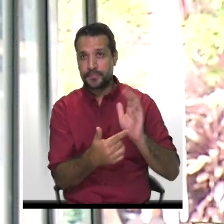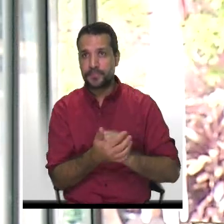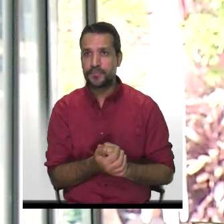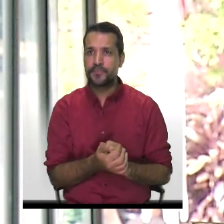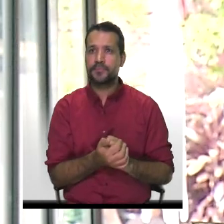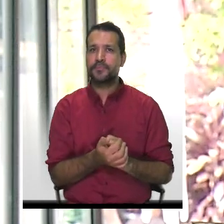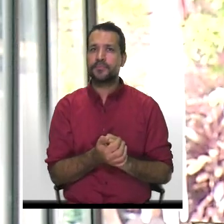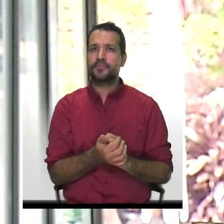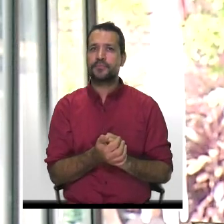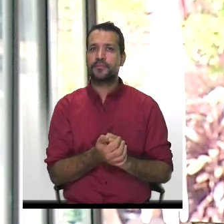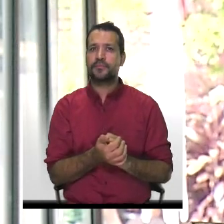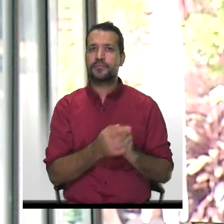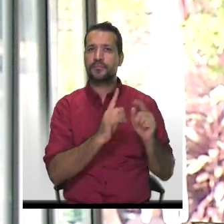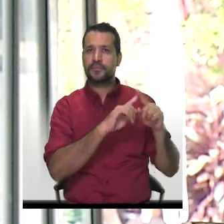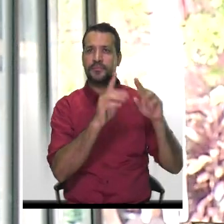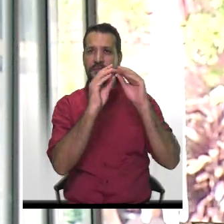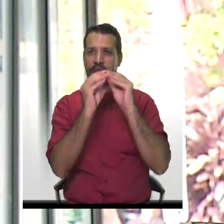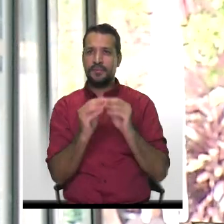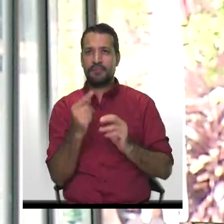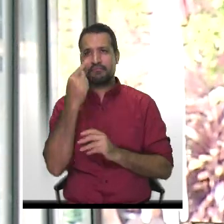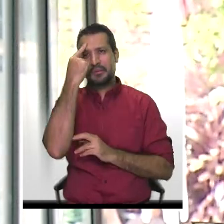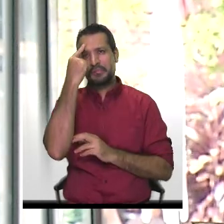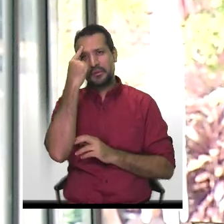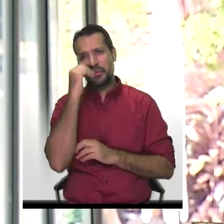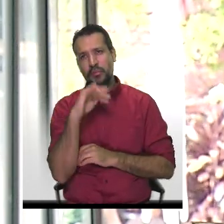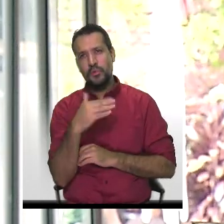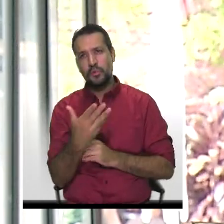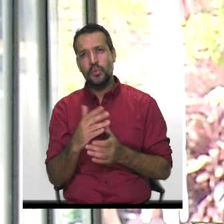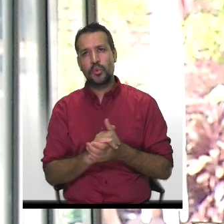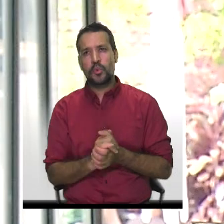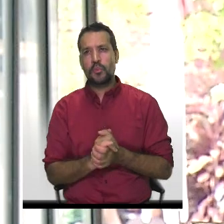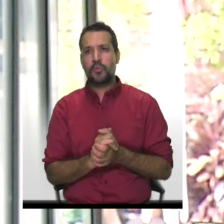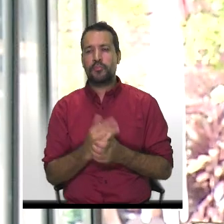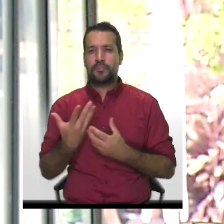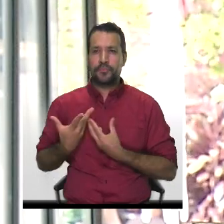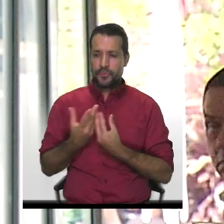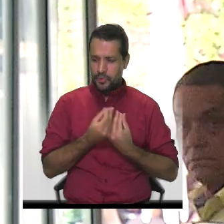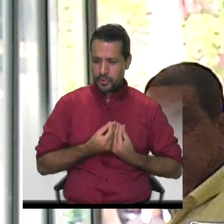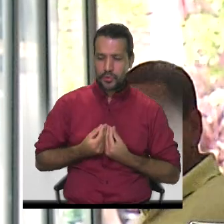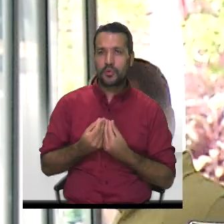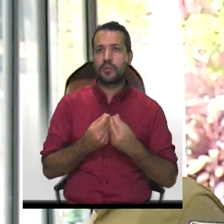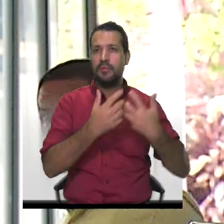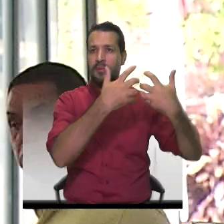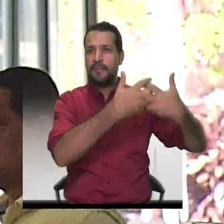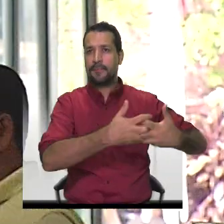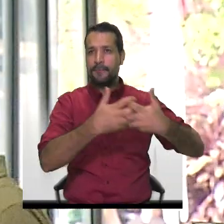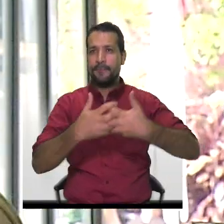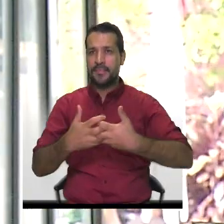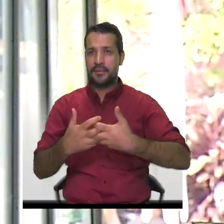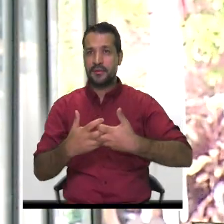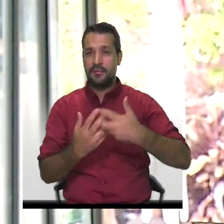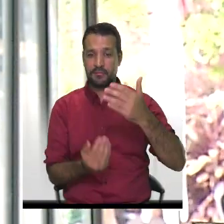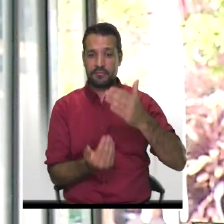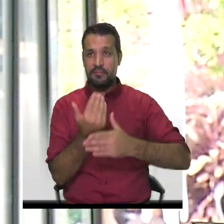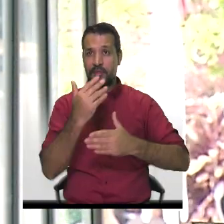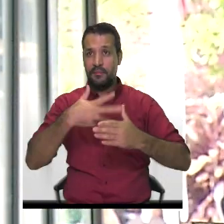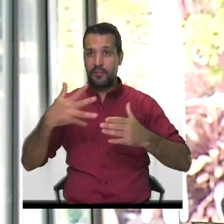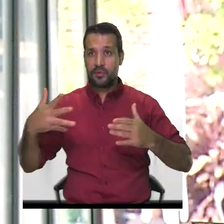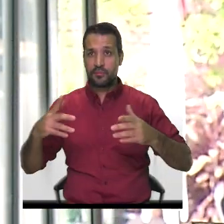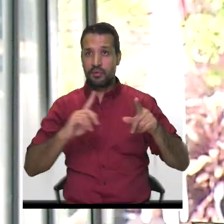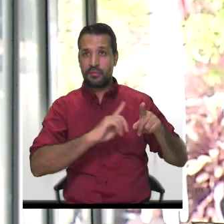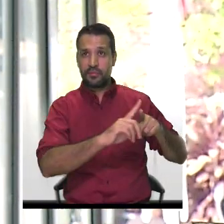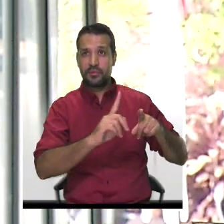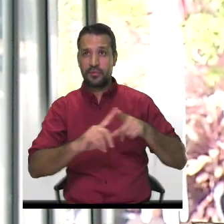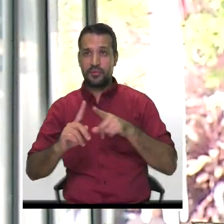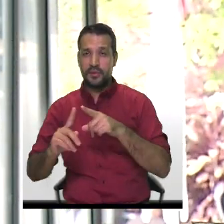una manera u otra vamos a tener que empezar a pensar no solamente como en nosotros como empresa o en nosotros como producto, sino en todo lo que hay